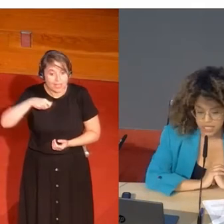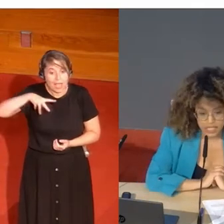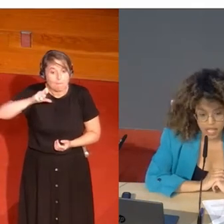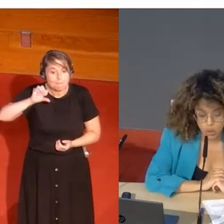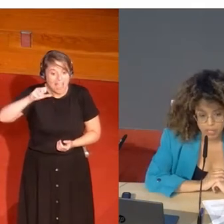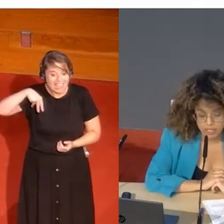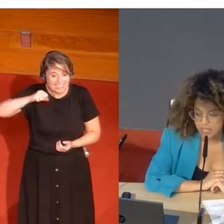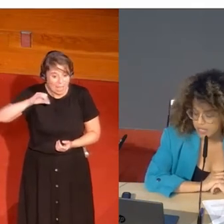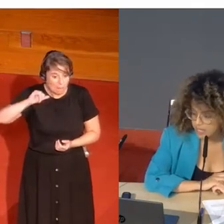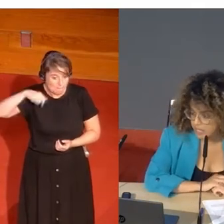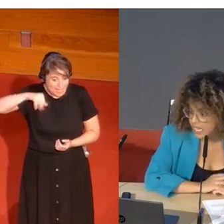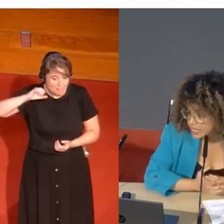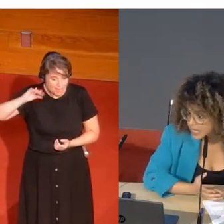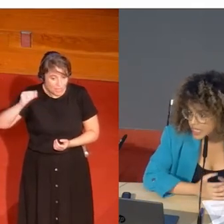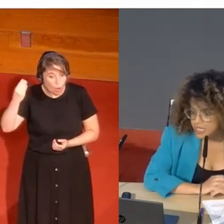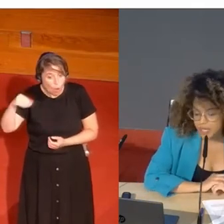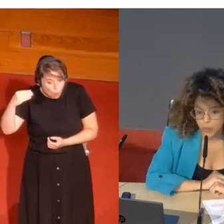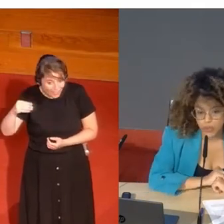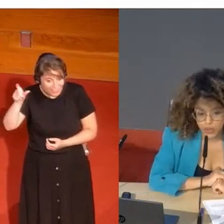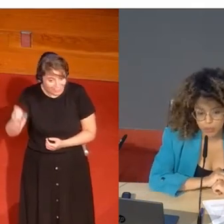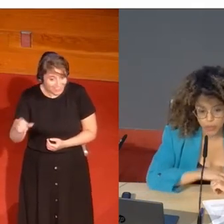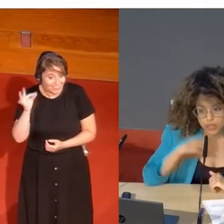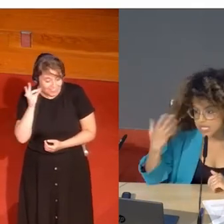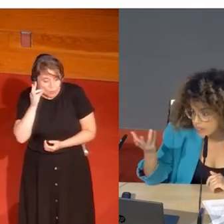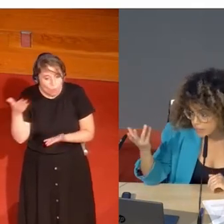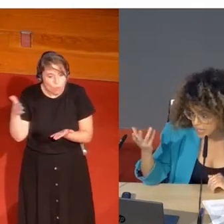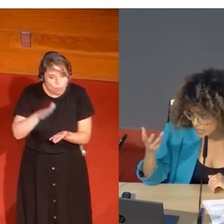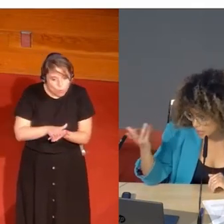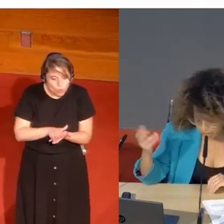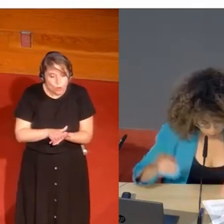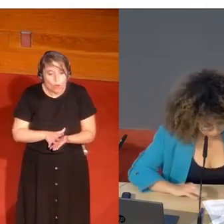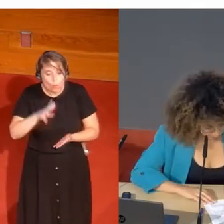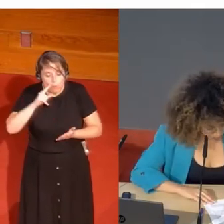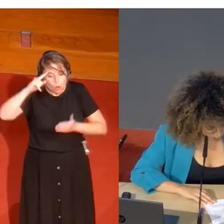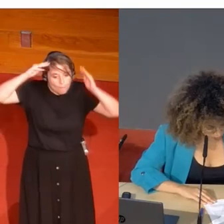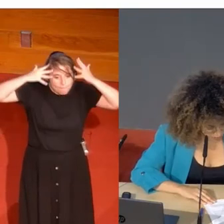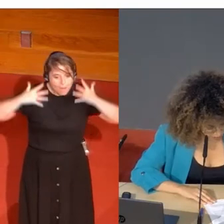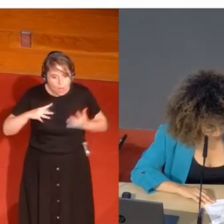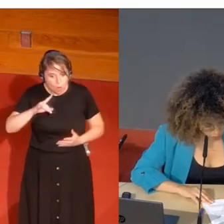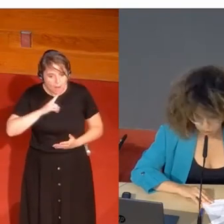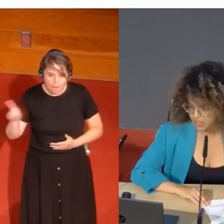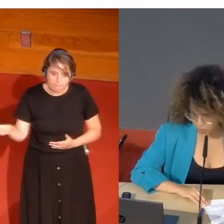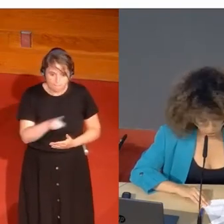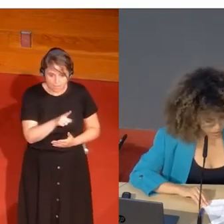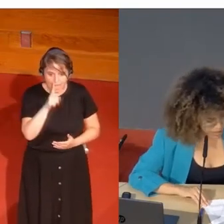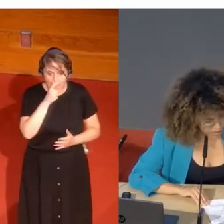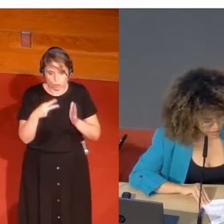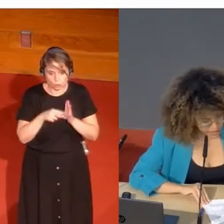mamini la joven iraní que murió por llevar mal el velo en